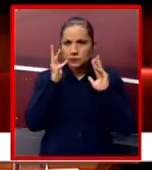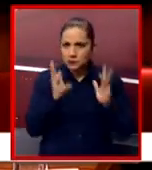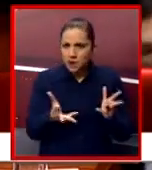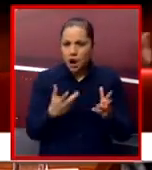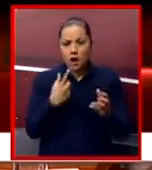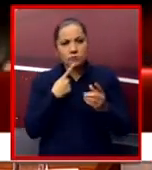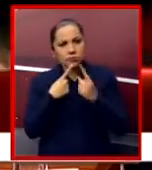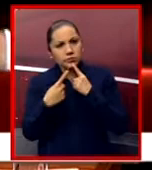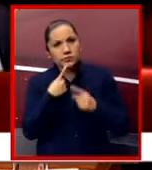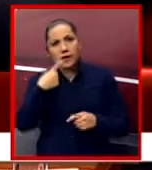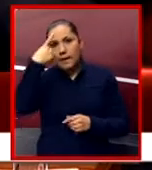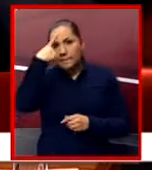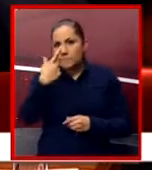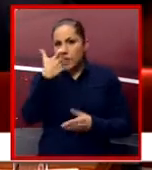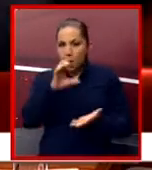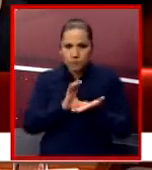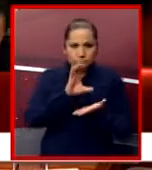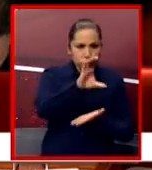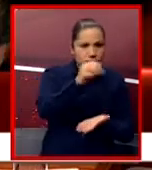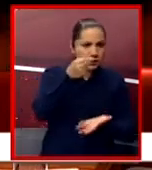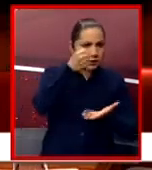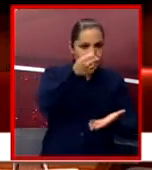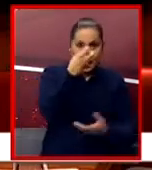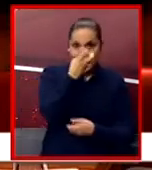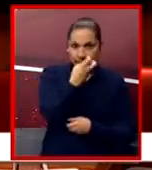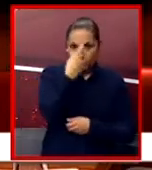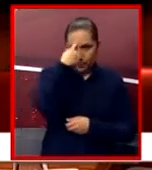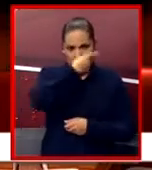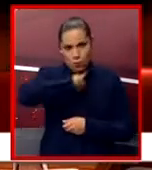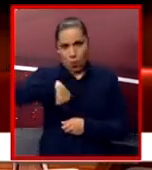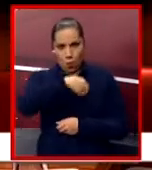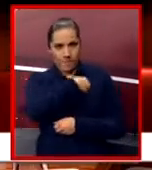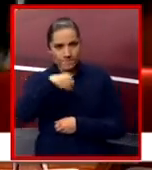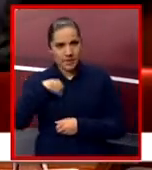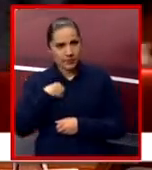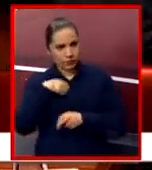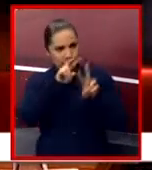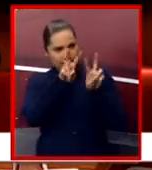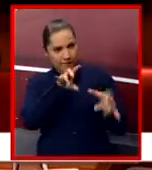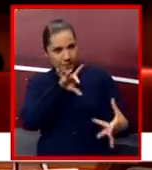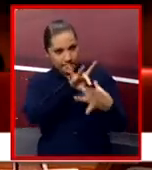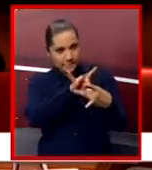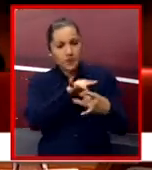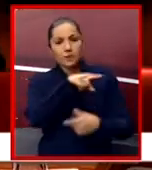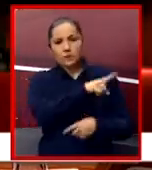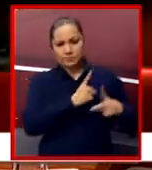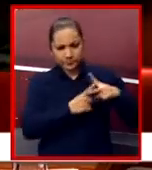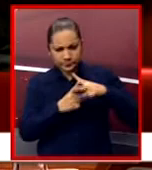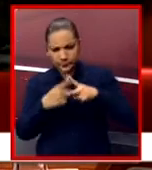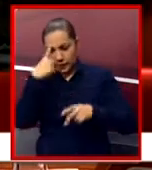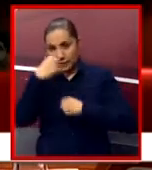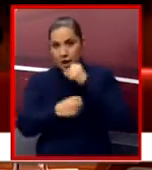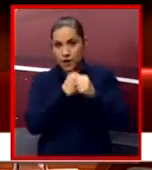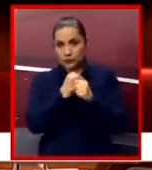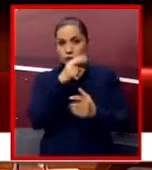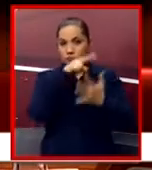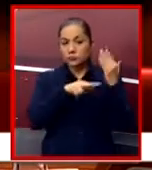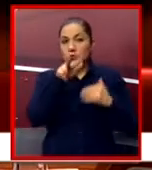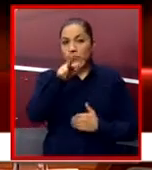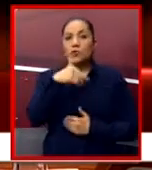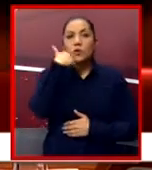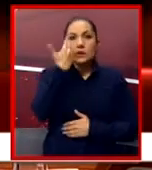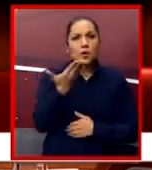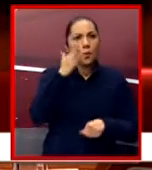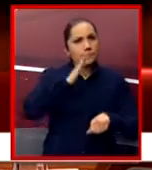presupuestario para el mejor desempeño en estas obligaciones, ¿tiene contemplado para 2018 apoyar con más presupuesto este tipo